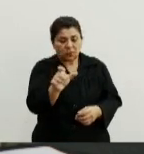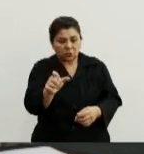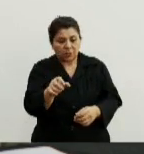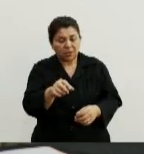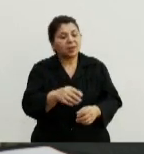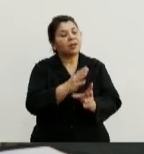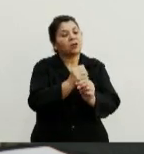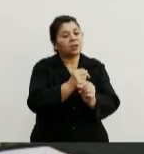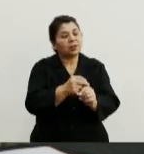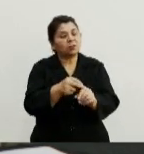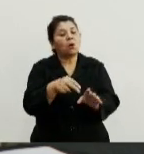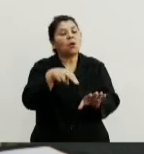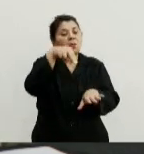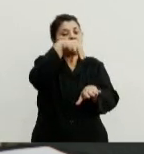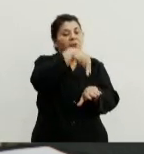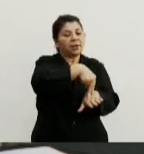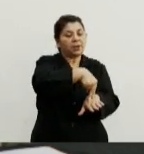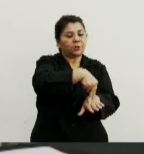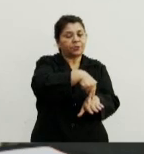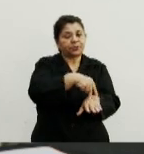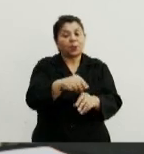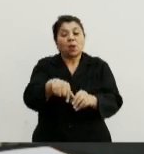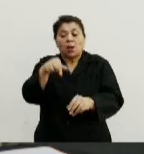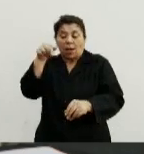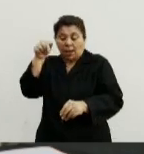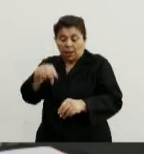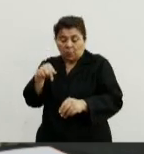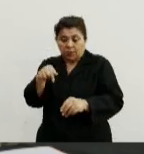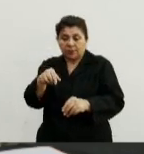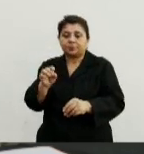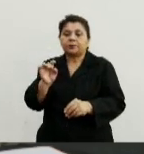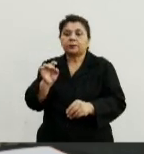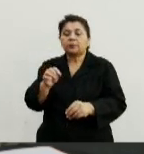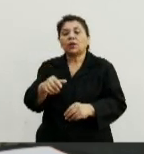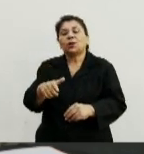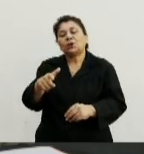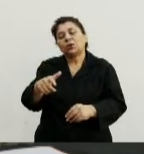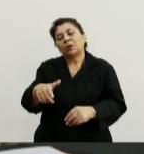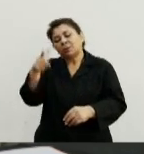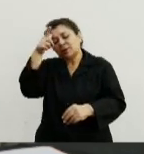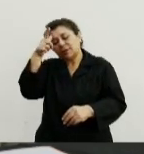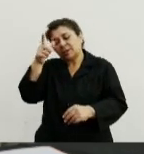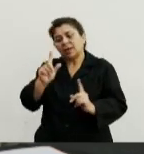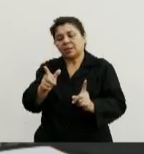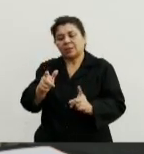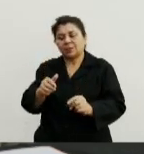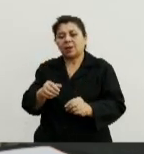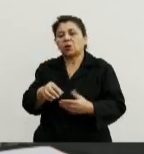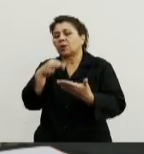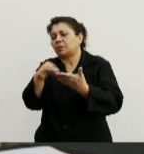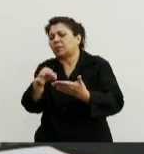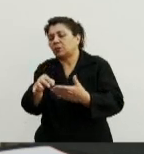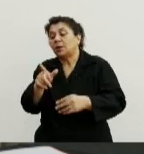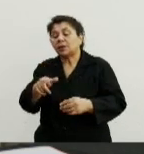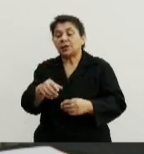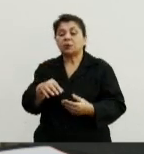transporte público por ahora no estamos controlando con los inspectores con las policías que las personas que se trasladen en